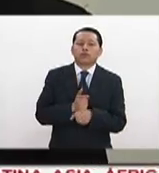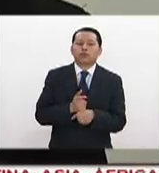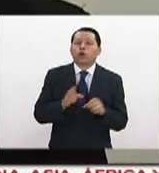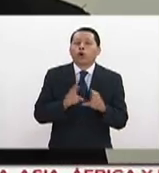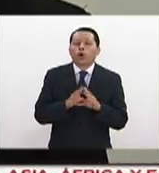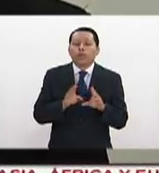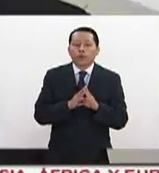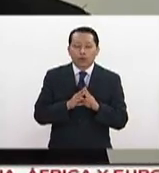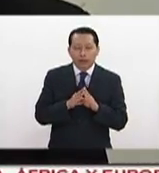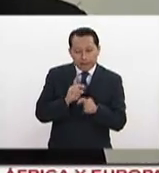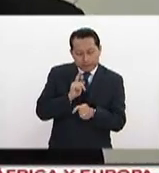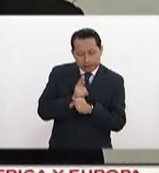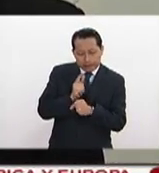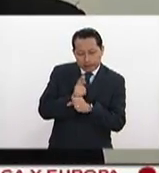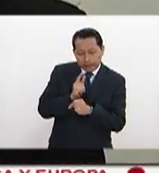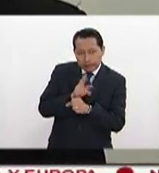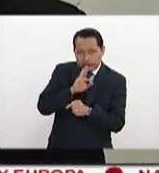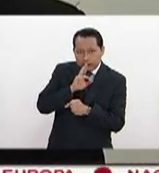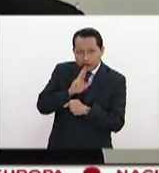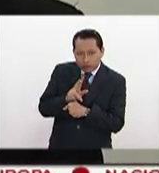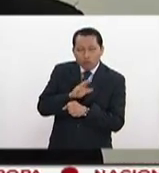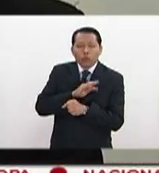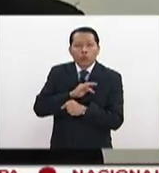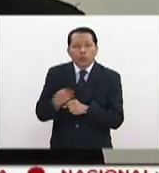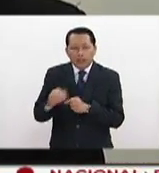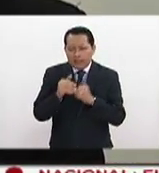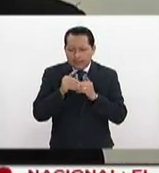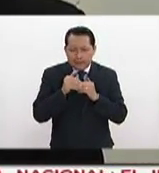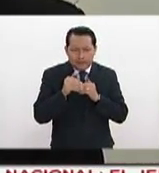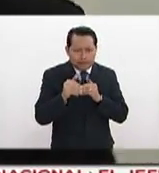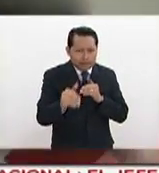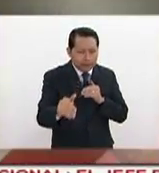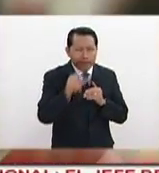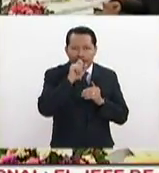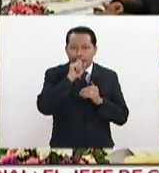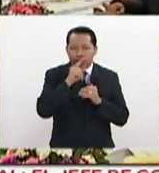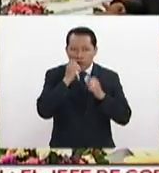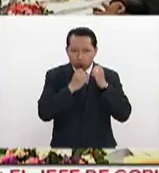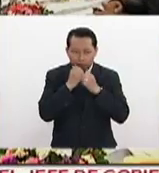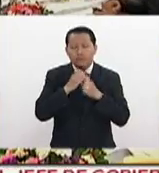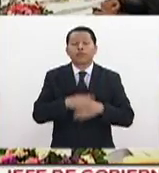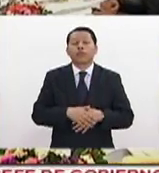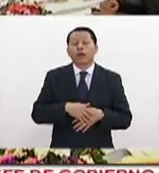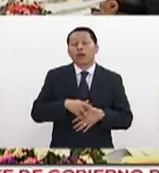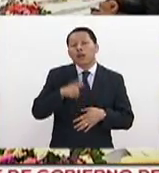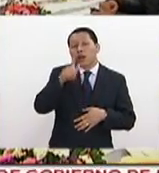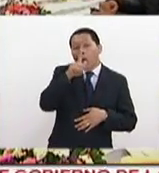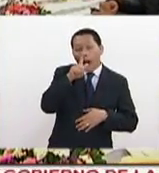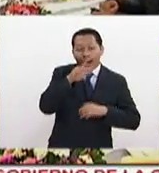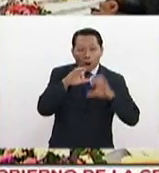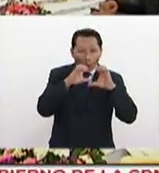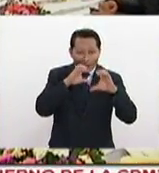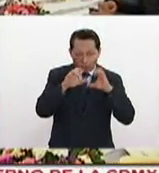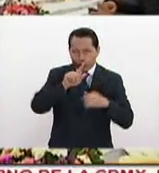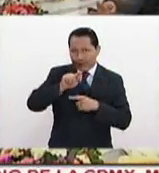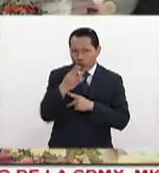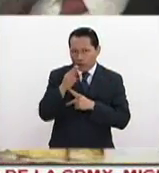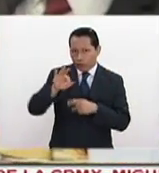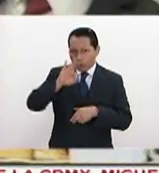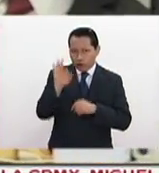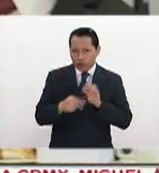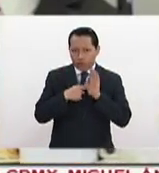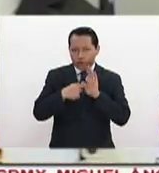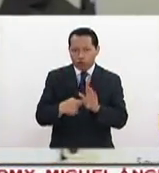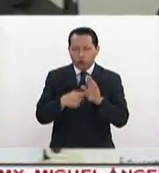tomen medidas de mediano y largo aliento. En lenguaje y comunicación, 74%